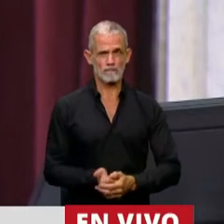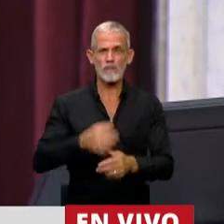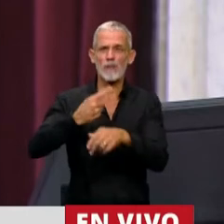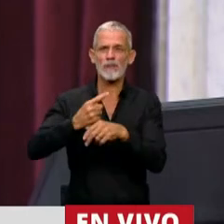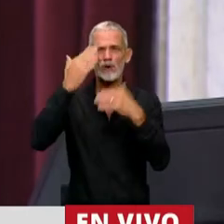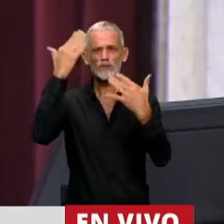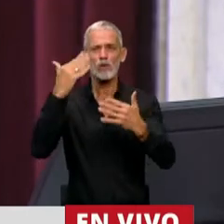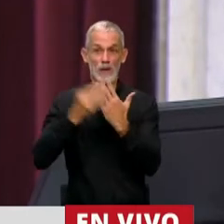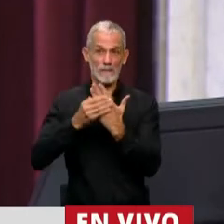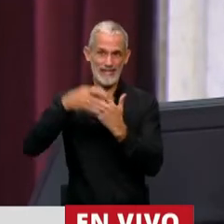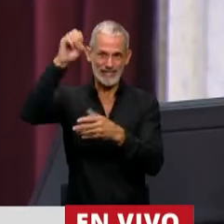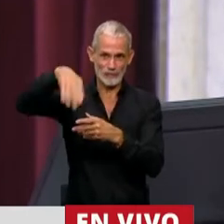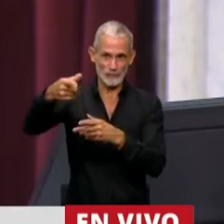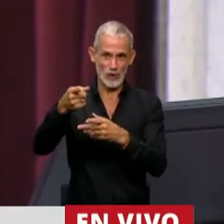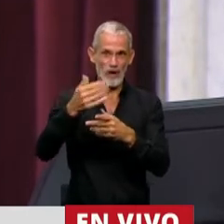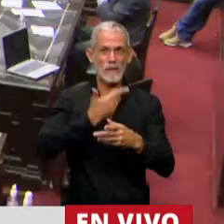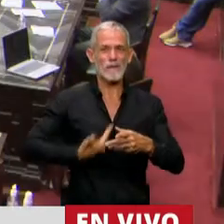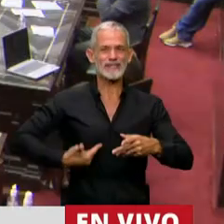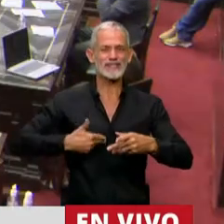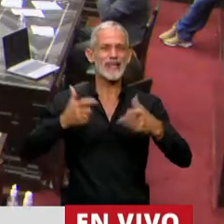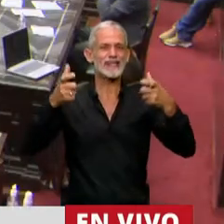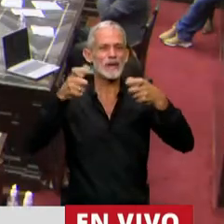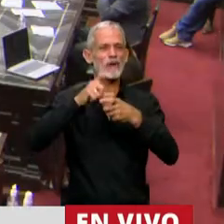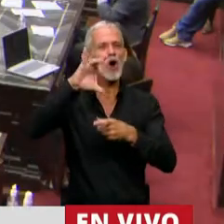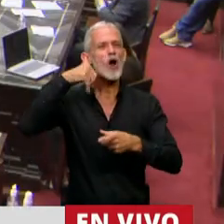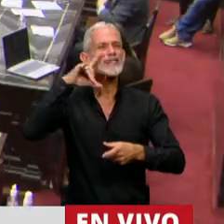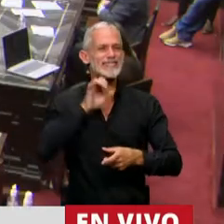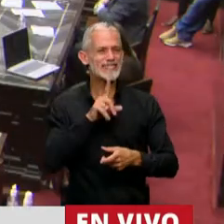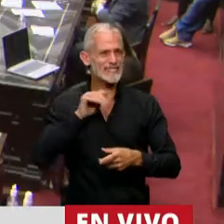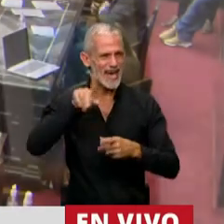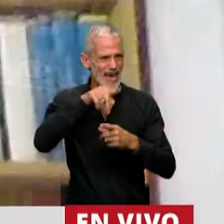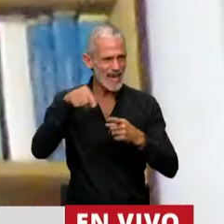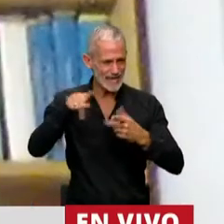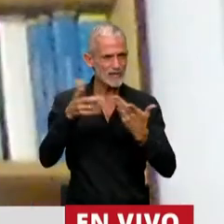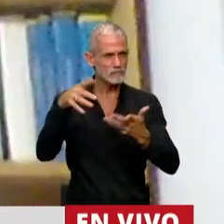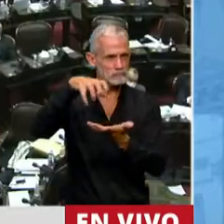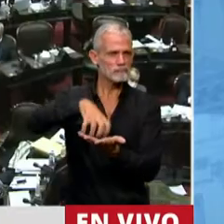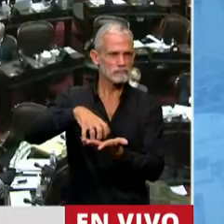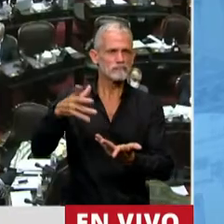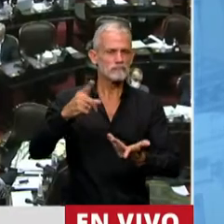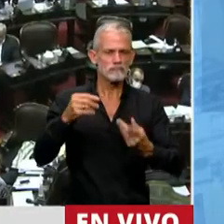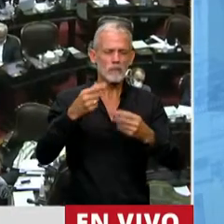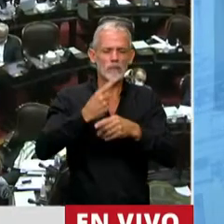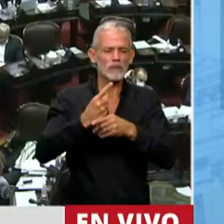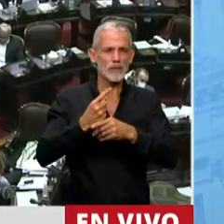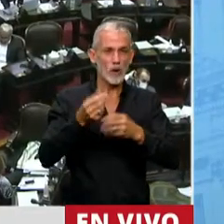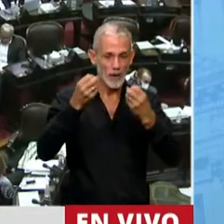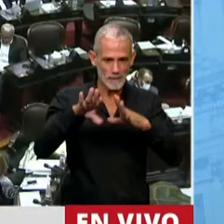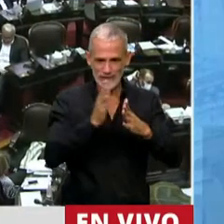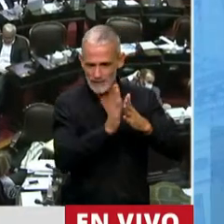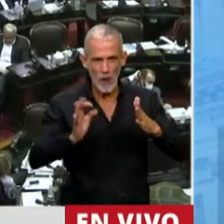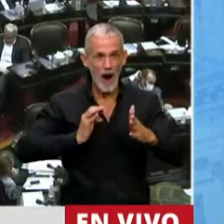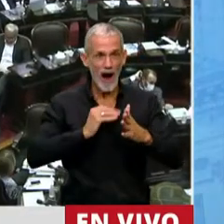Primero saludar al ministro y a la presidenta del CONICET. Rescatar en primer lugar que comencemos este año